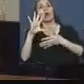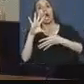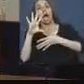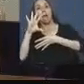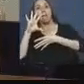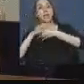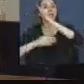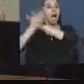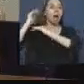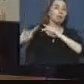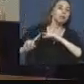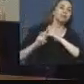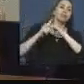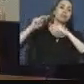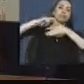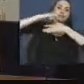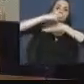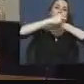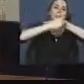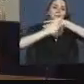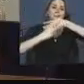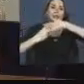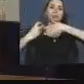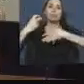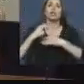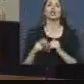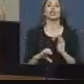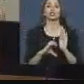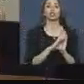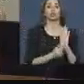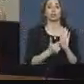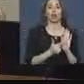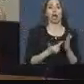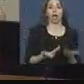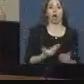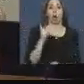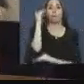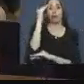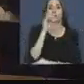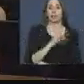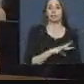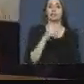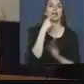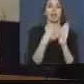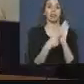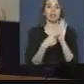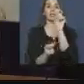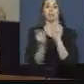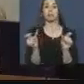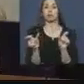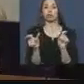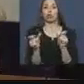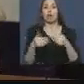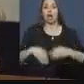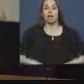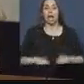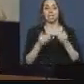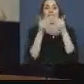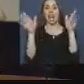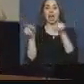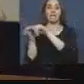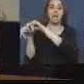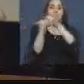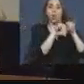inmemoriales. La Constitución política que nos rige establece que las personas nacen libres e iguales en dignidad y